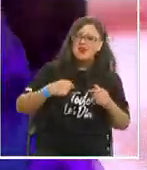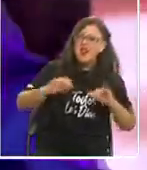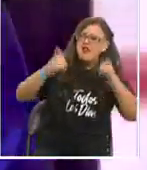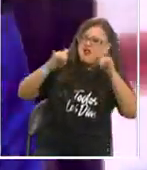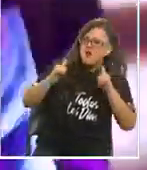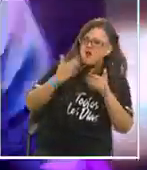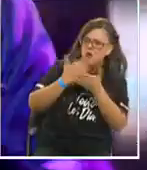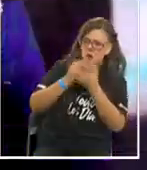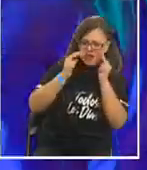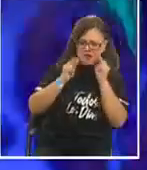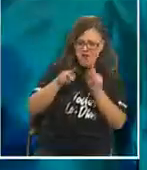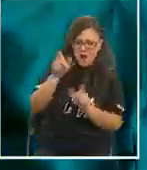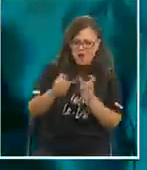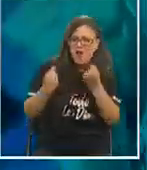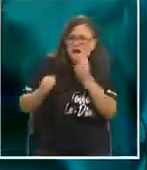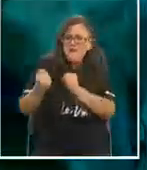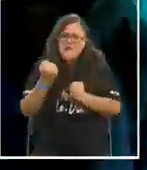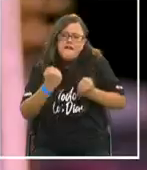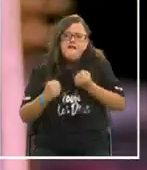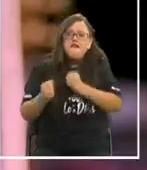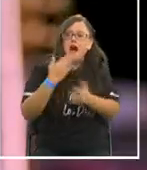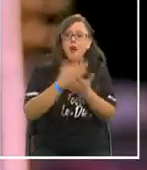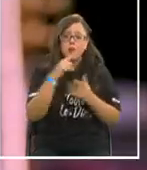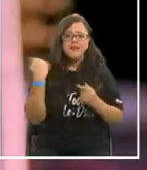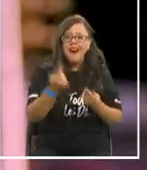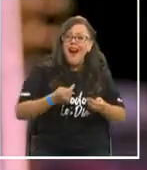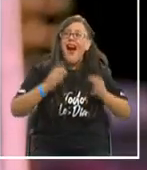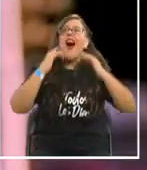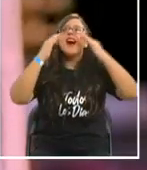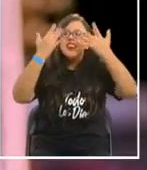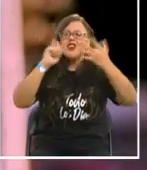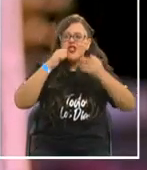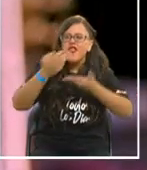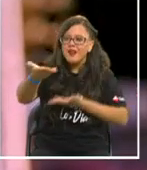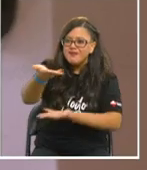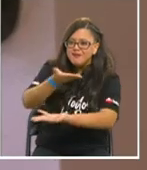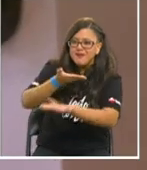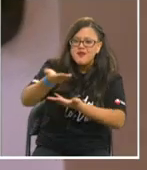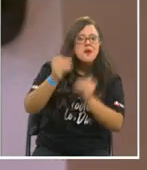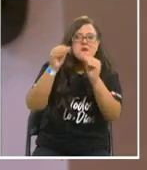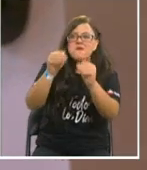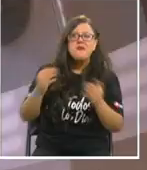que está ahí abajo. Siempre que uno da alegría, recibe alegría.